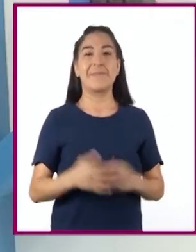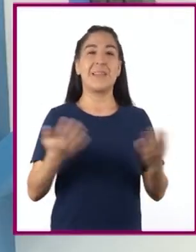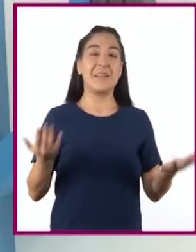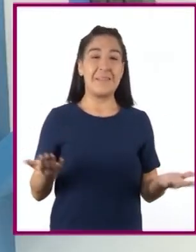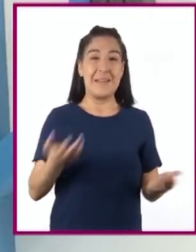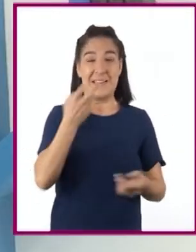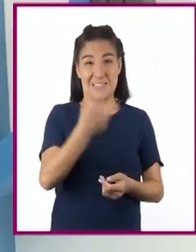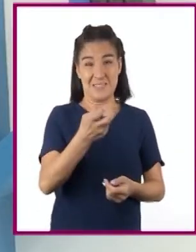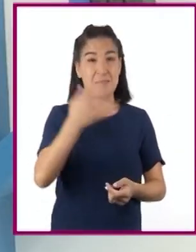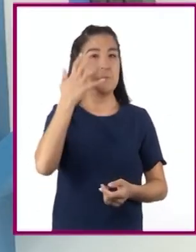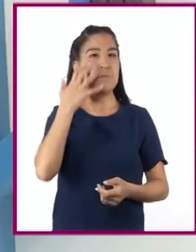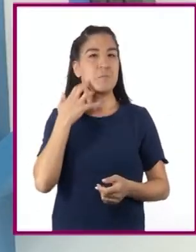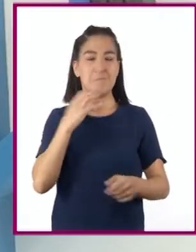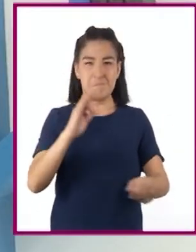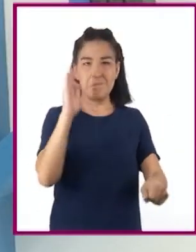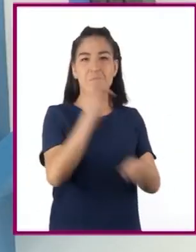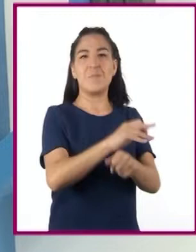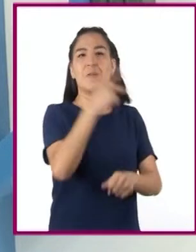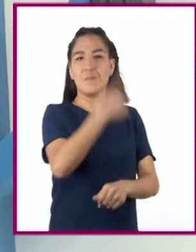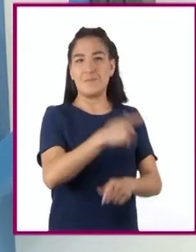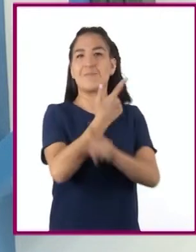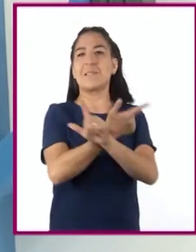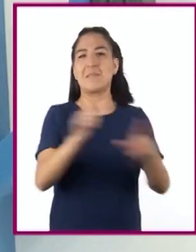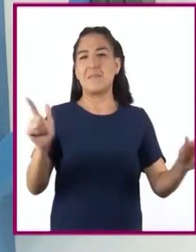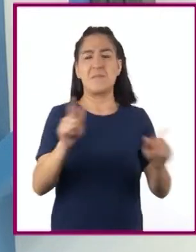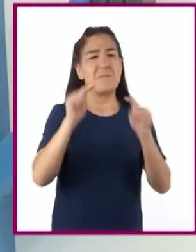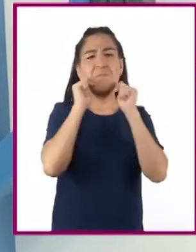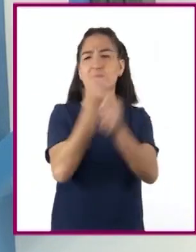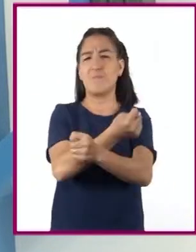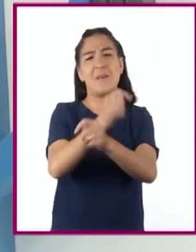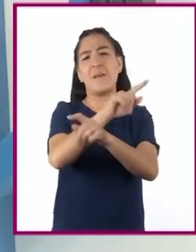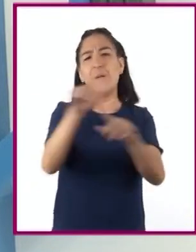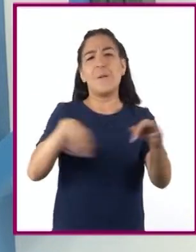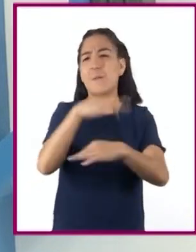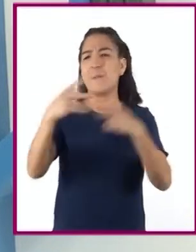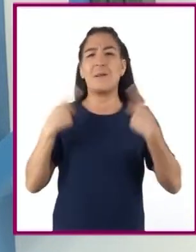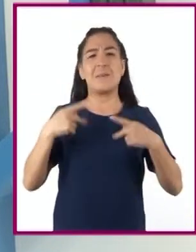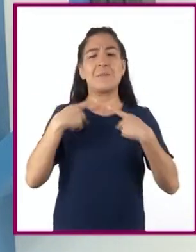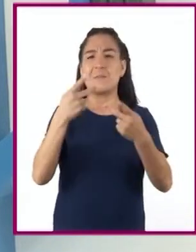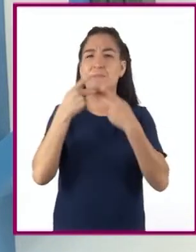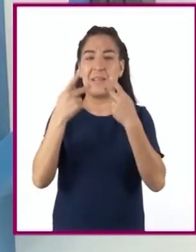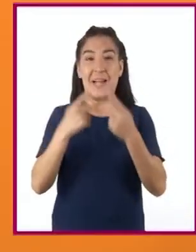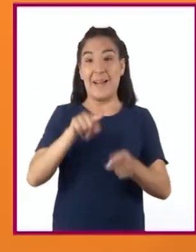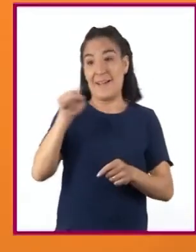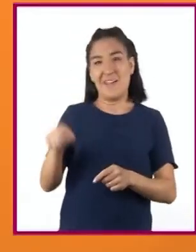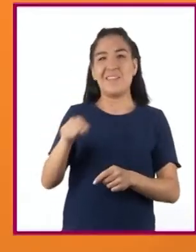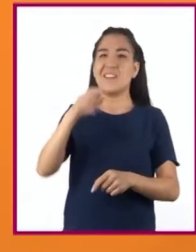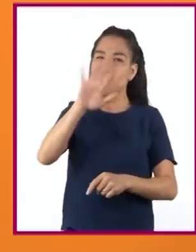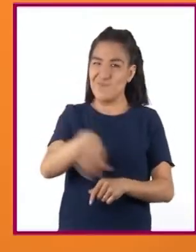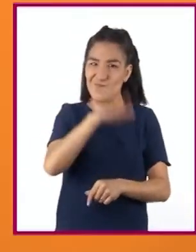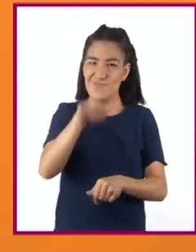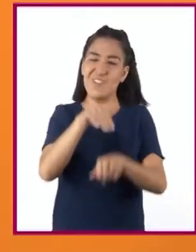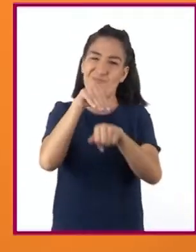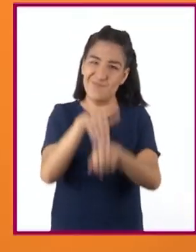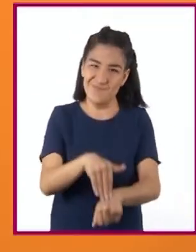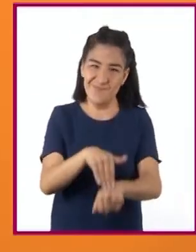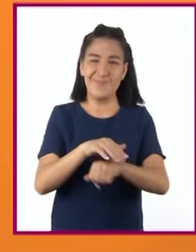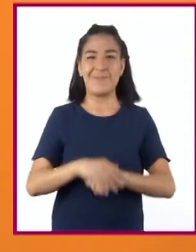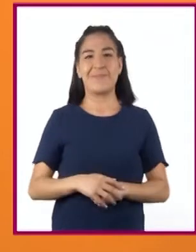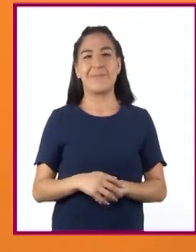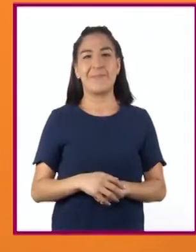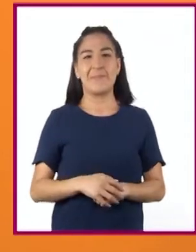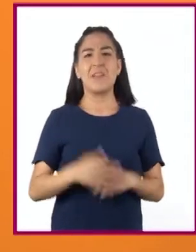Pues el león defendió su libertad contra viento y marea, mientras el elefante no lo hizo. Francisco, ¿por